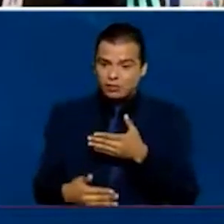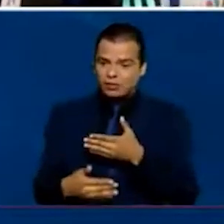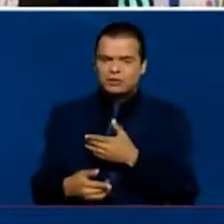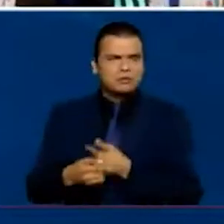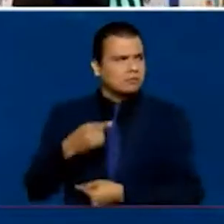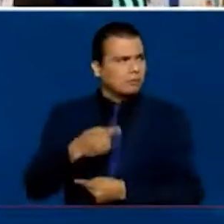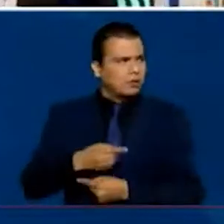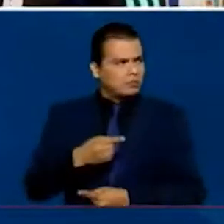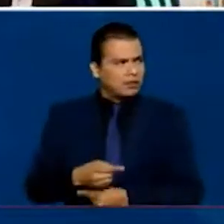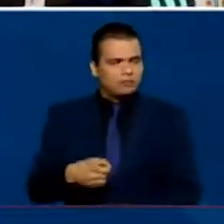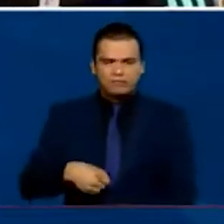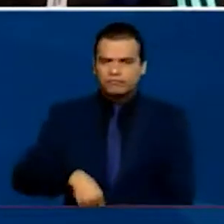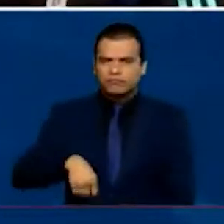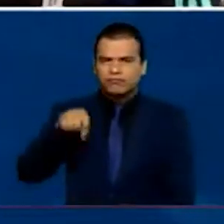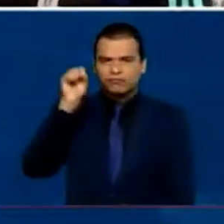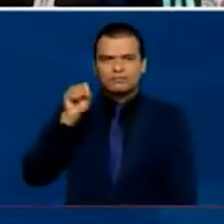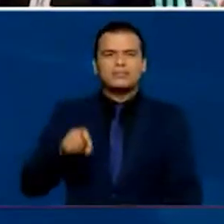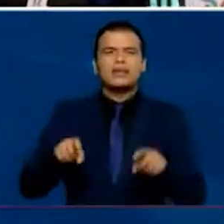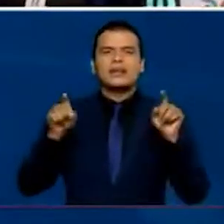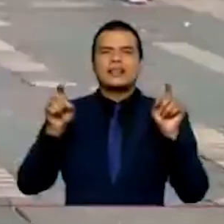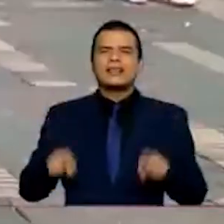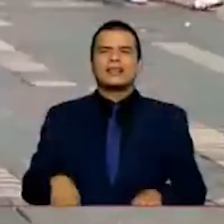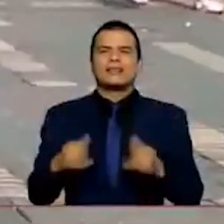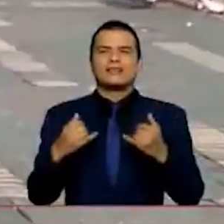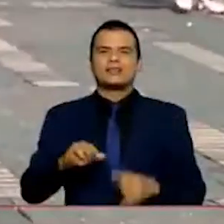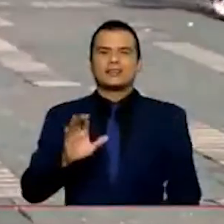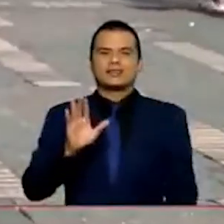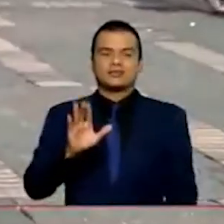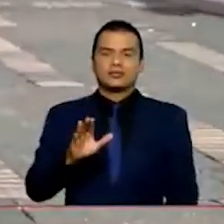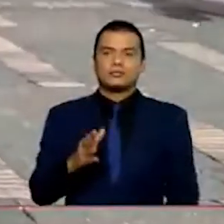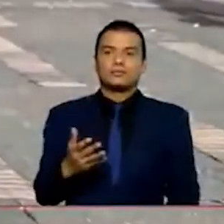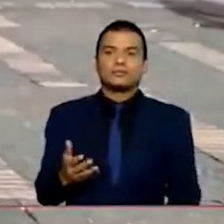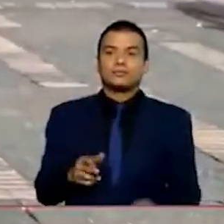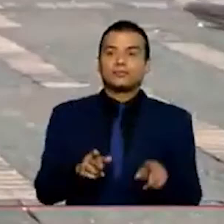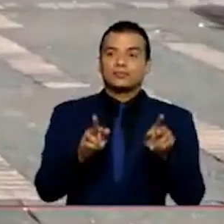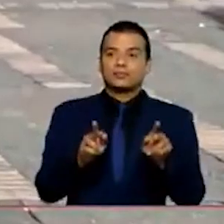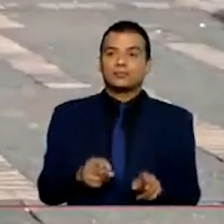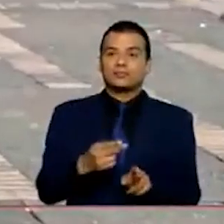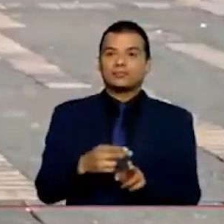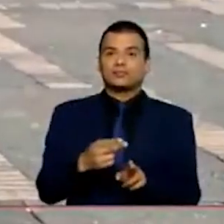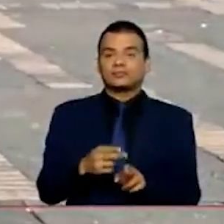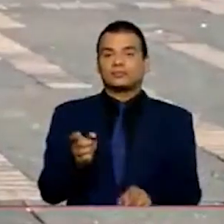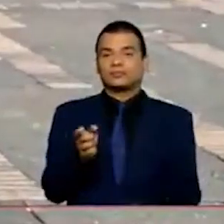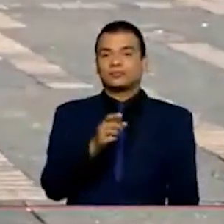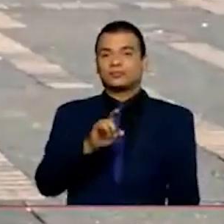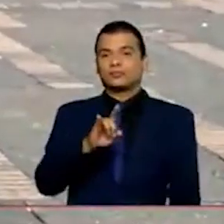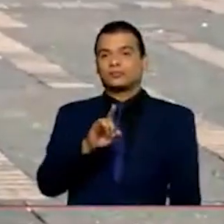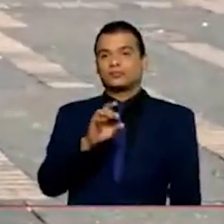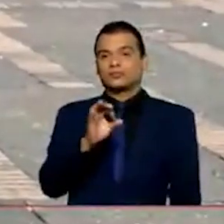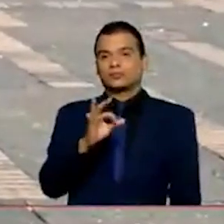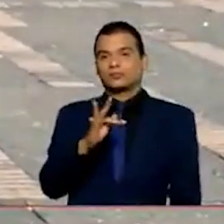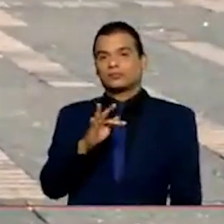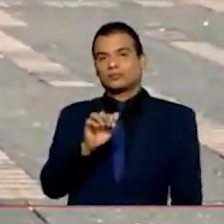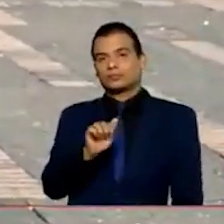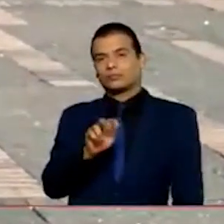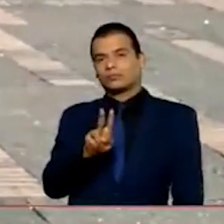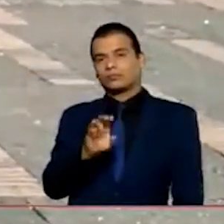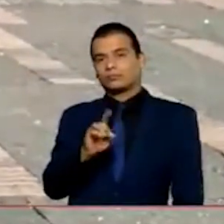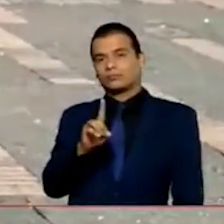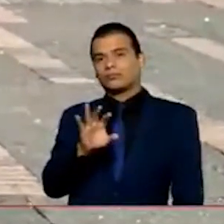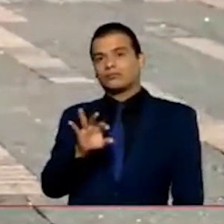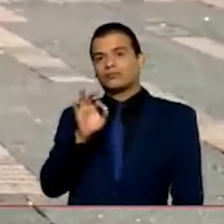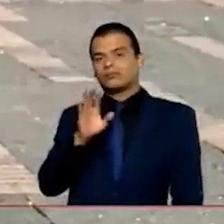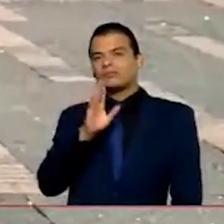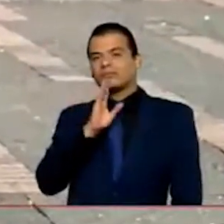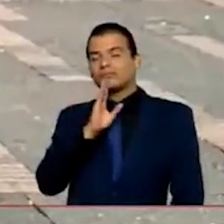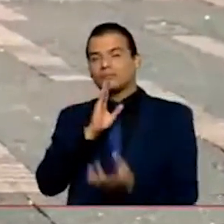que también por la gente, por nuestra localidad. Gustavo Puerta, quien fue fichado por el Bayer Leverkusen, y Daniel Luna,